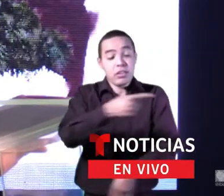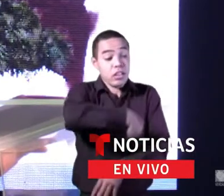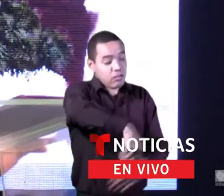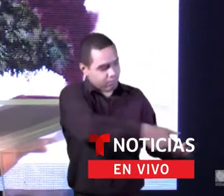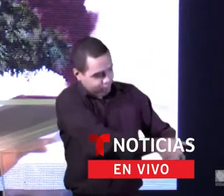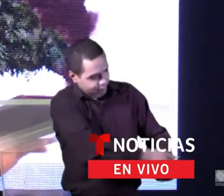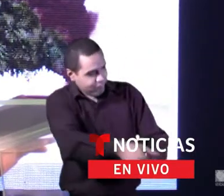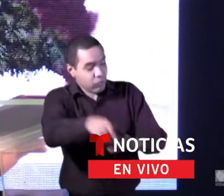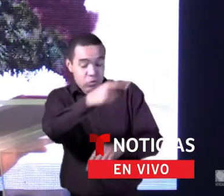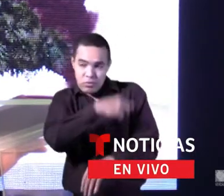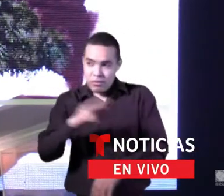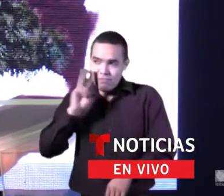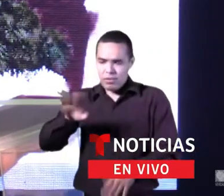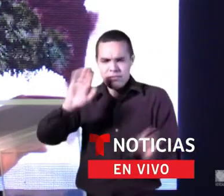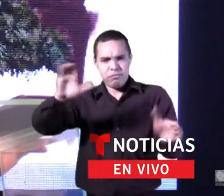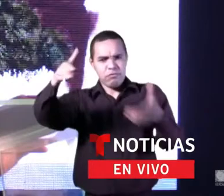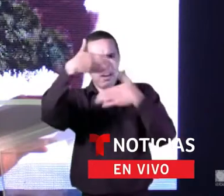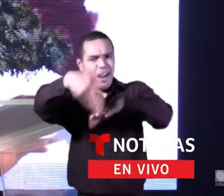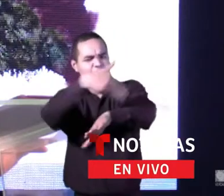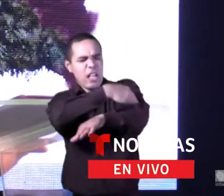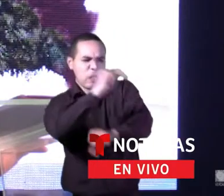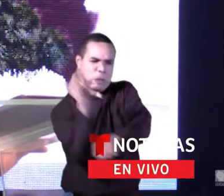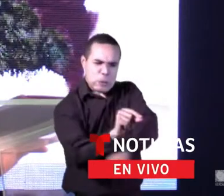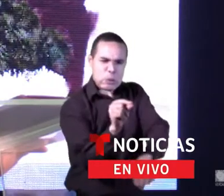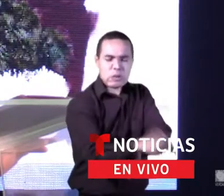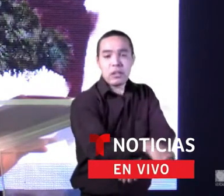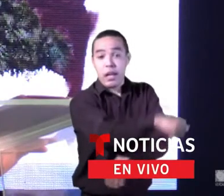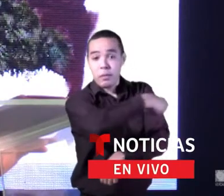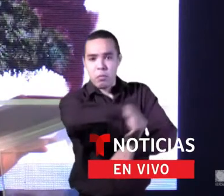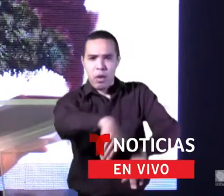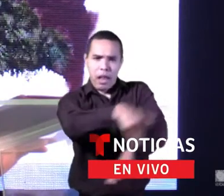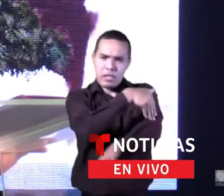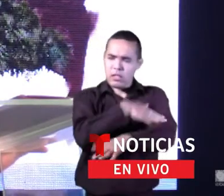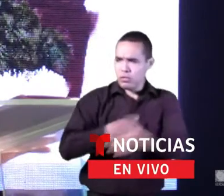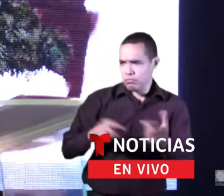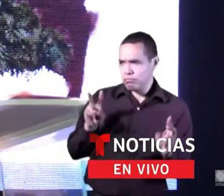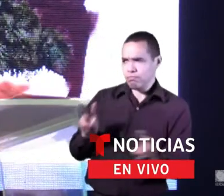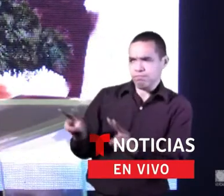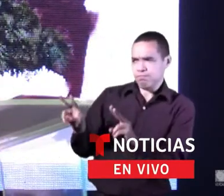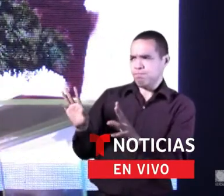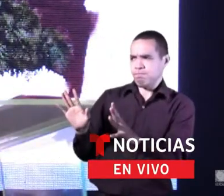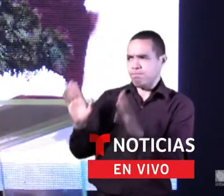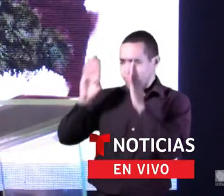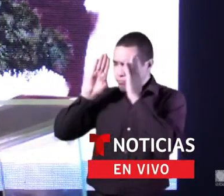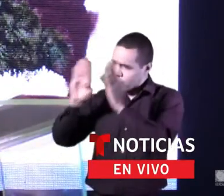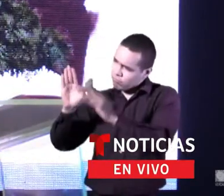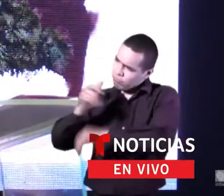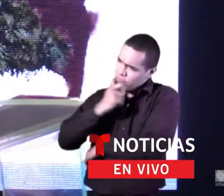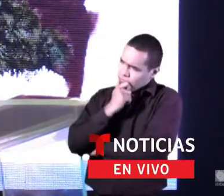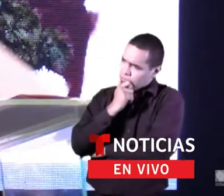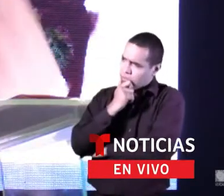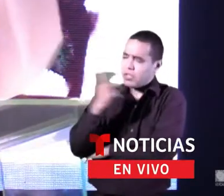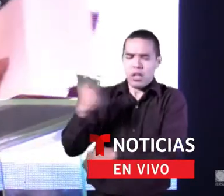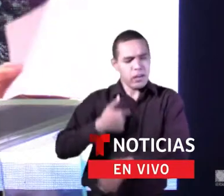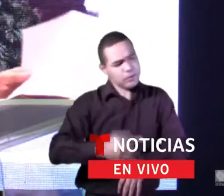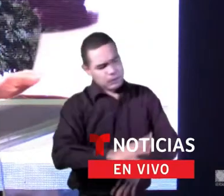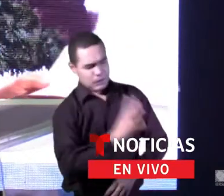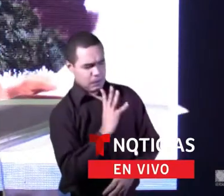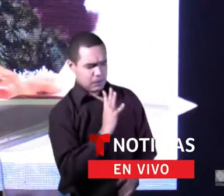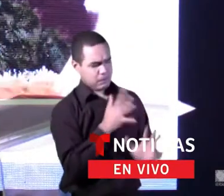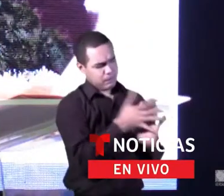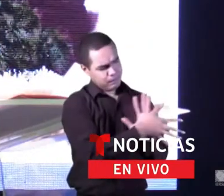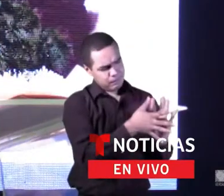verdugos con la esperanza de que al hacerlo pudiéramos acceder